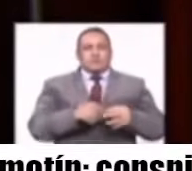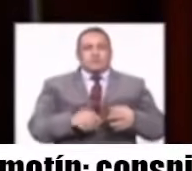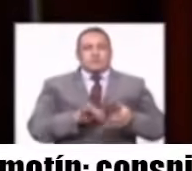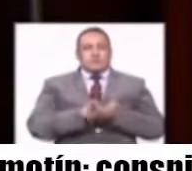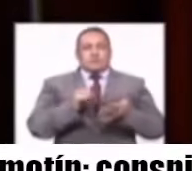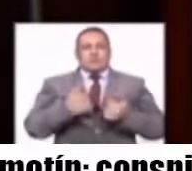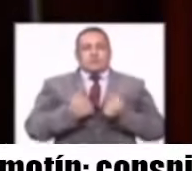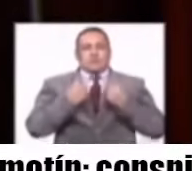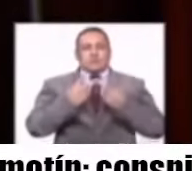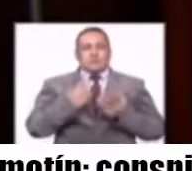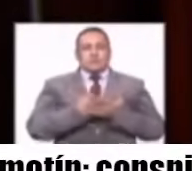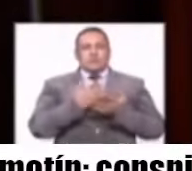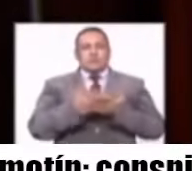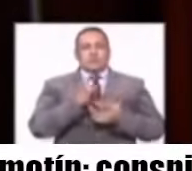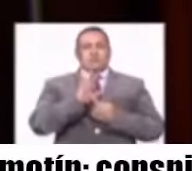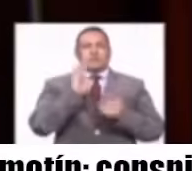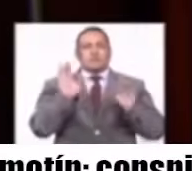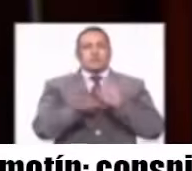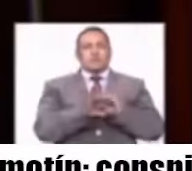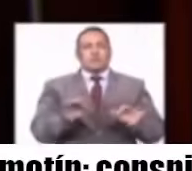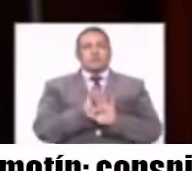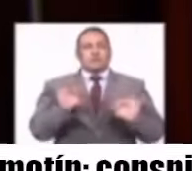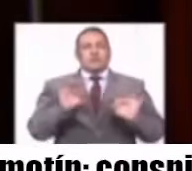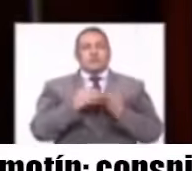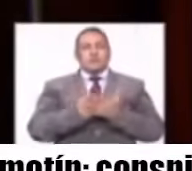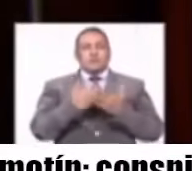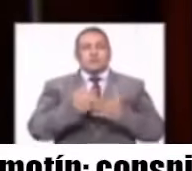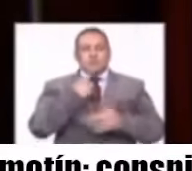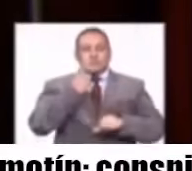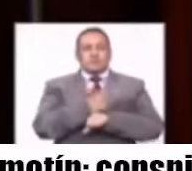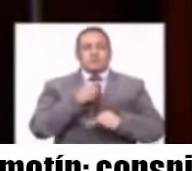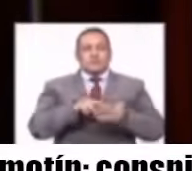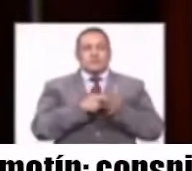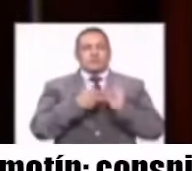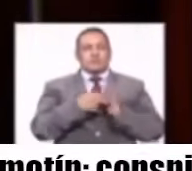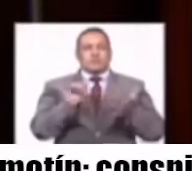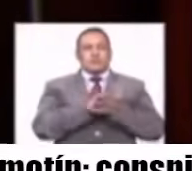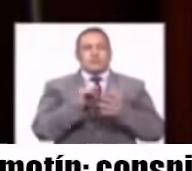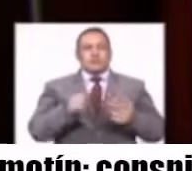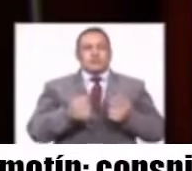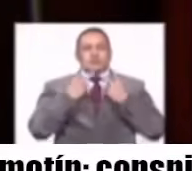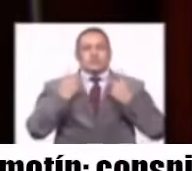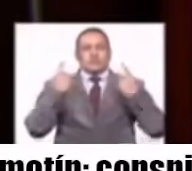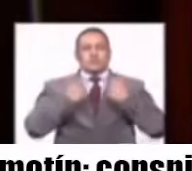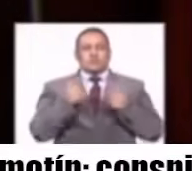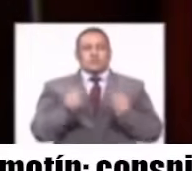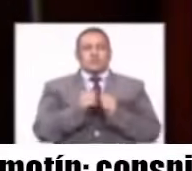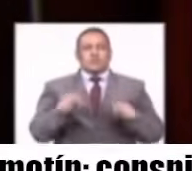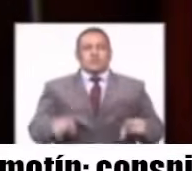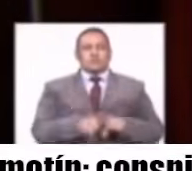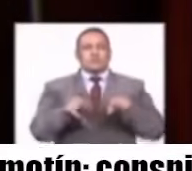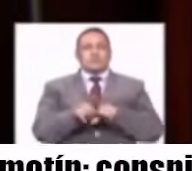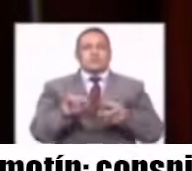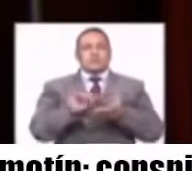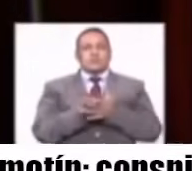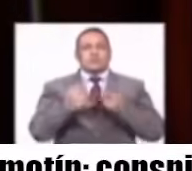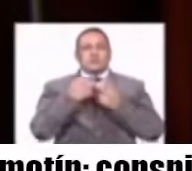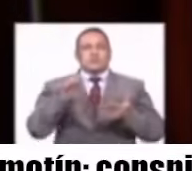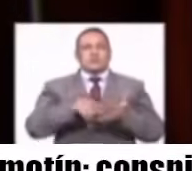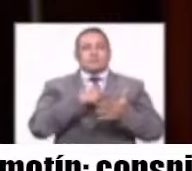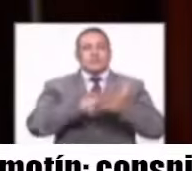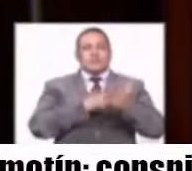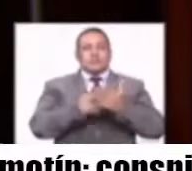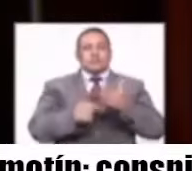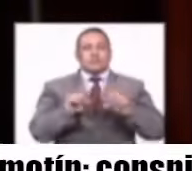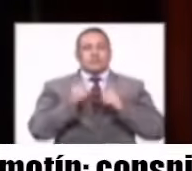que ha quedado acreditado que ninguno de los hechos denunciados constituye en absoluto una infracción constitucional y menos la